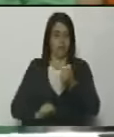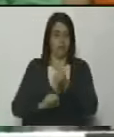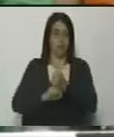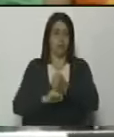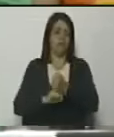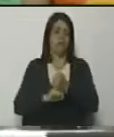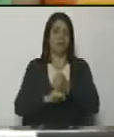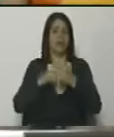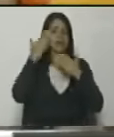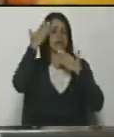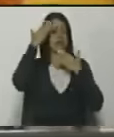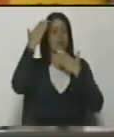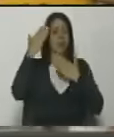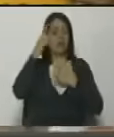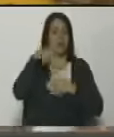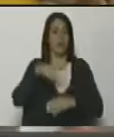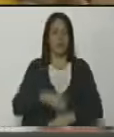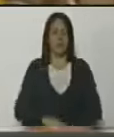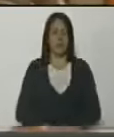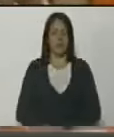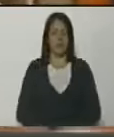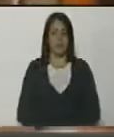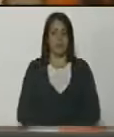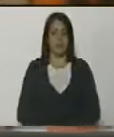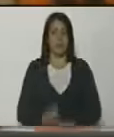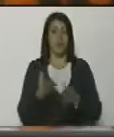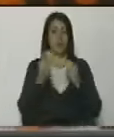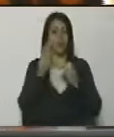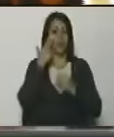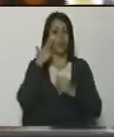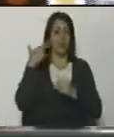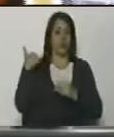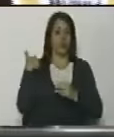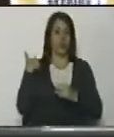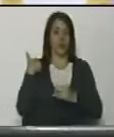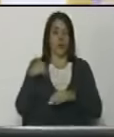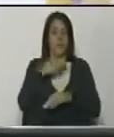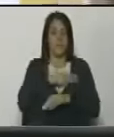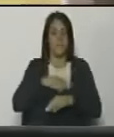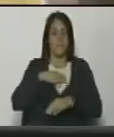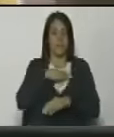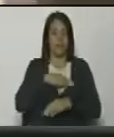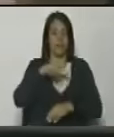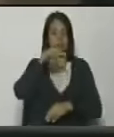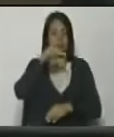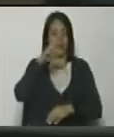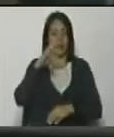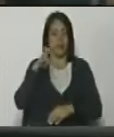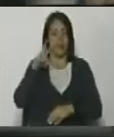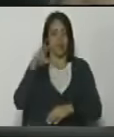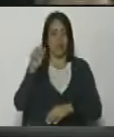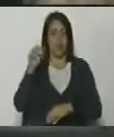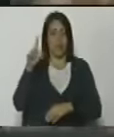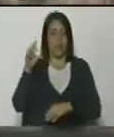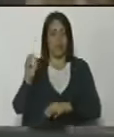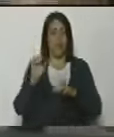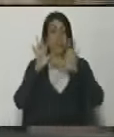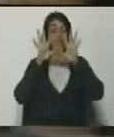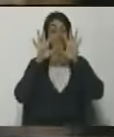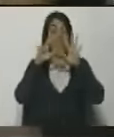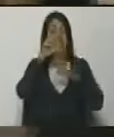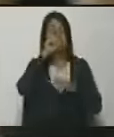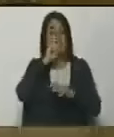solidaridad. Saludar también, cómo no hacerlo, con mucho orgullo, a la Misión Nevado, que ya tiene 10 años de